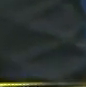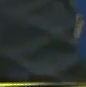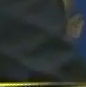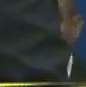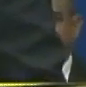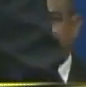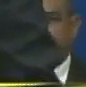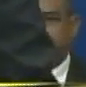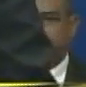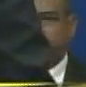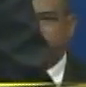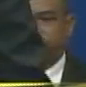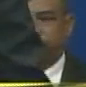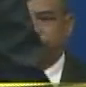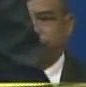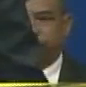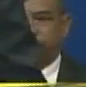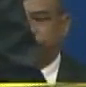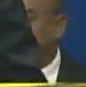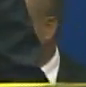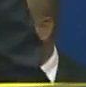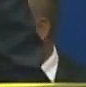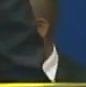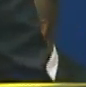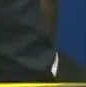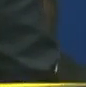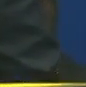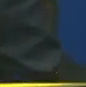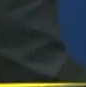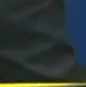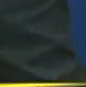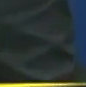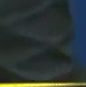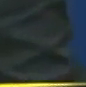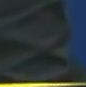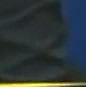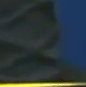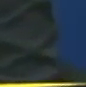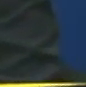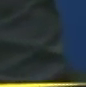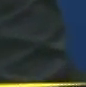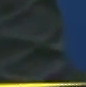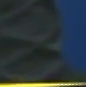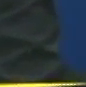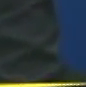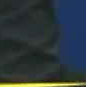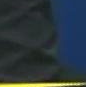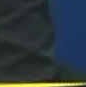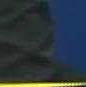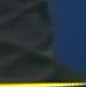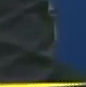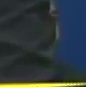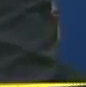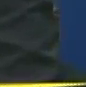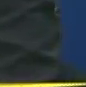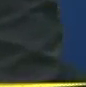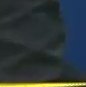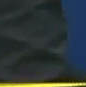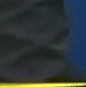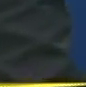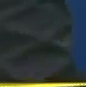ministras y demás integrantes del gabinete del gobierno bolivariano de Venezuela, querida primera